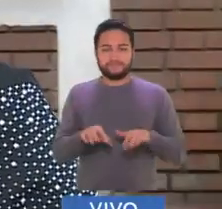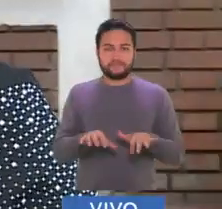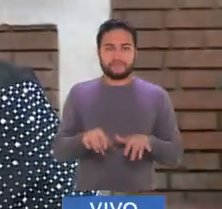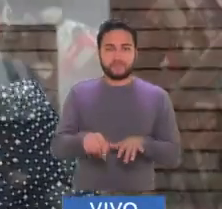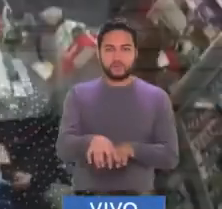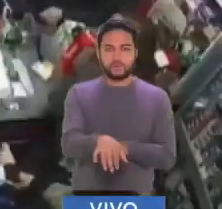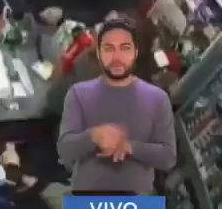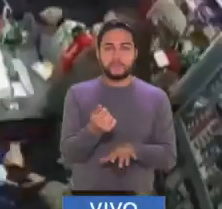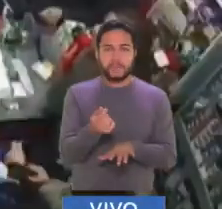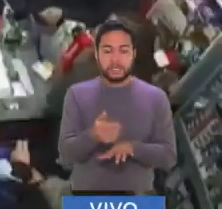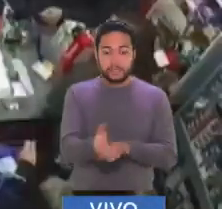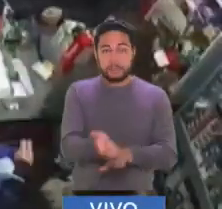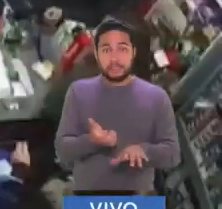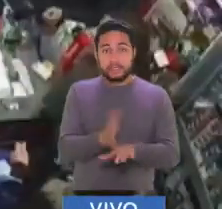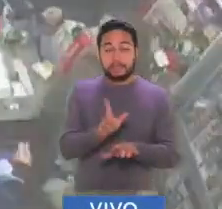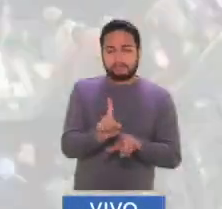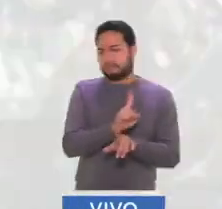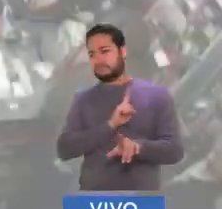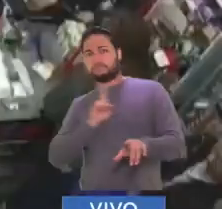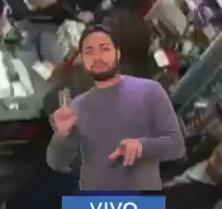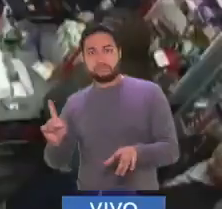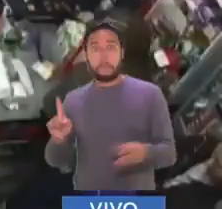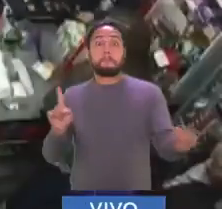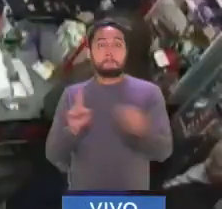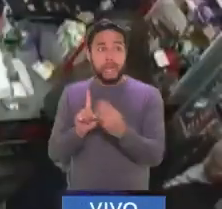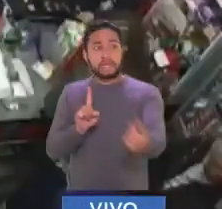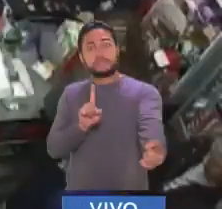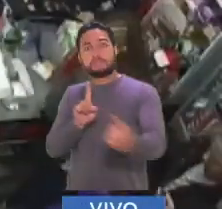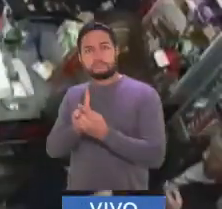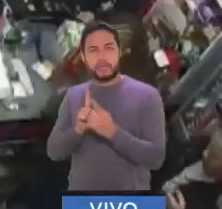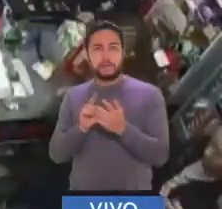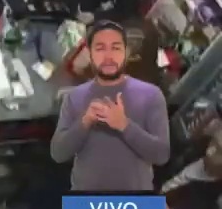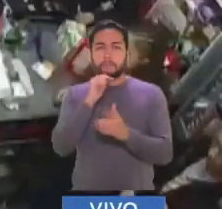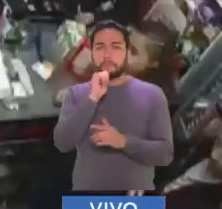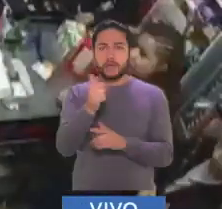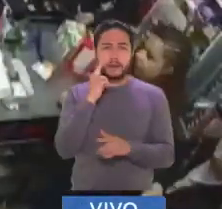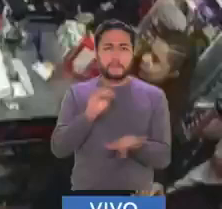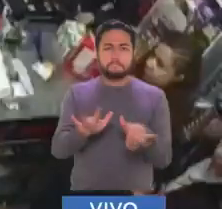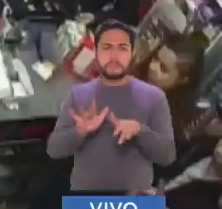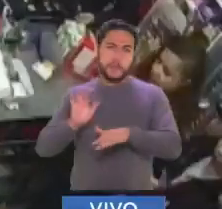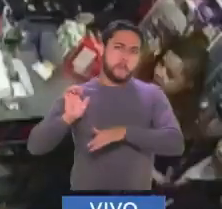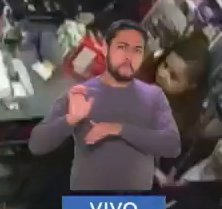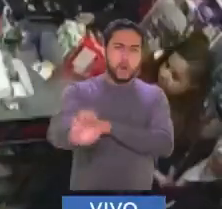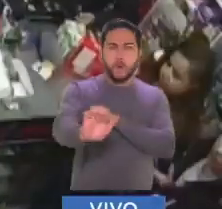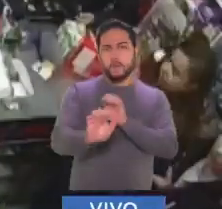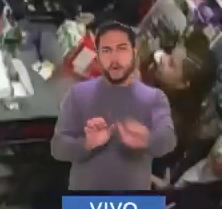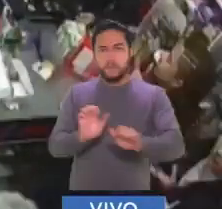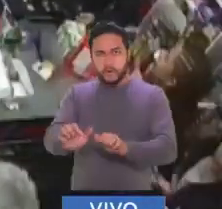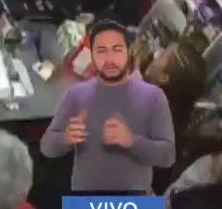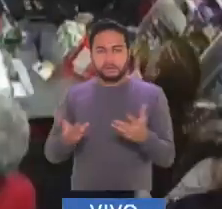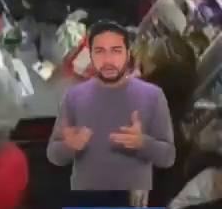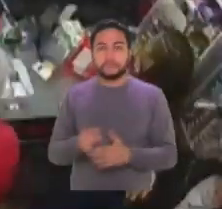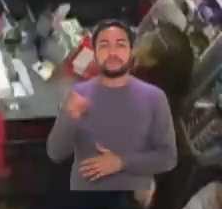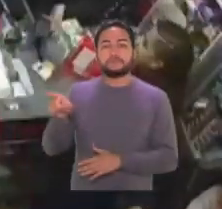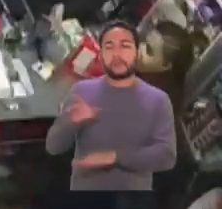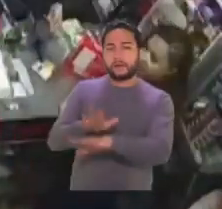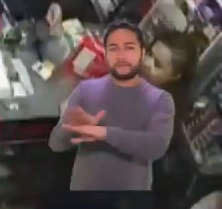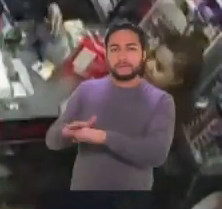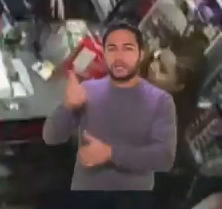y luego el tipo se me lanza con patadas y puños. ¿Qué le pides tú a las autoridades? ¿Qué ha